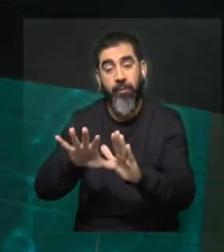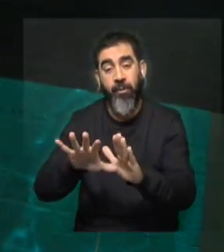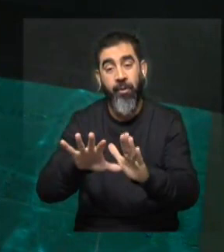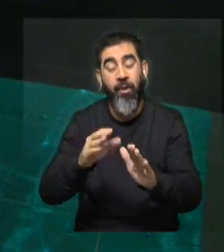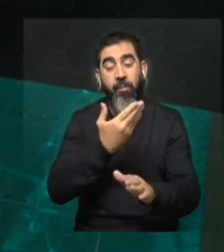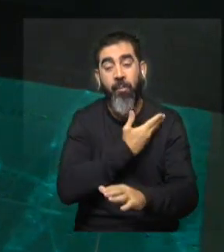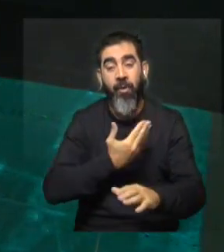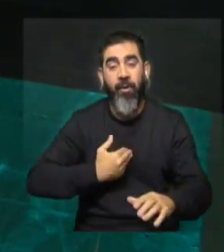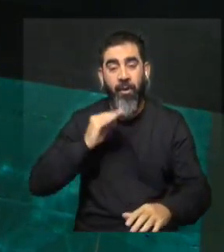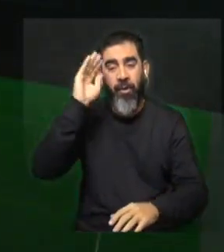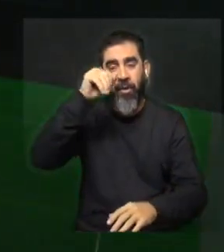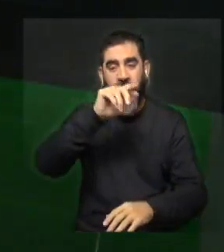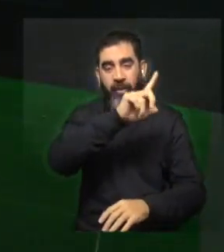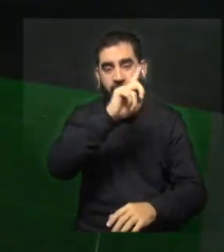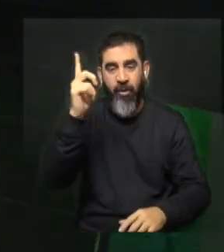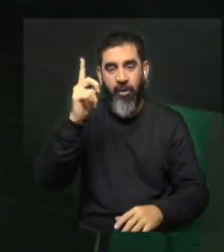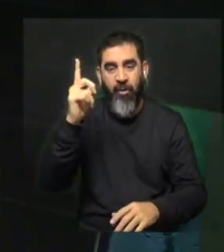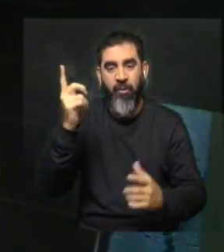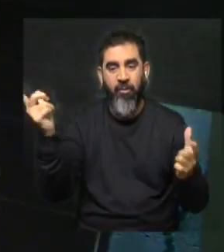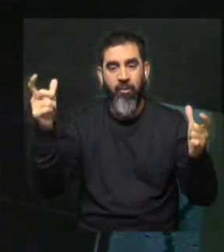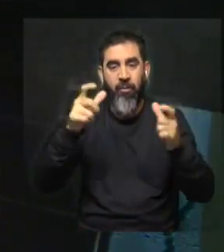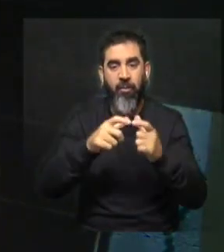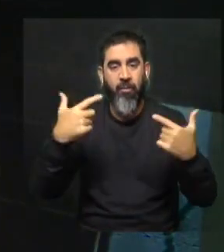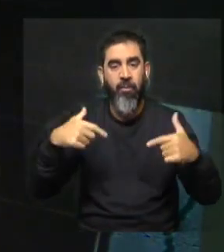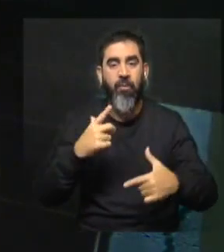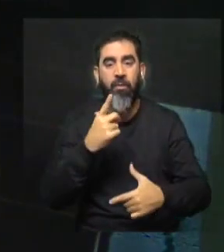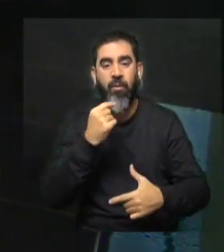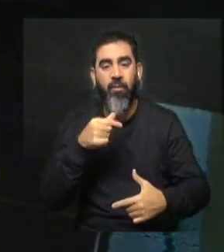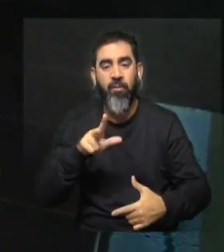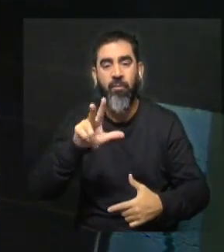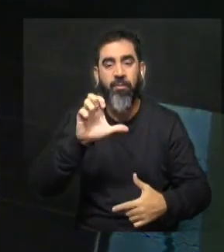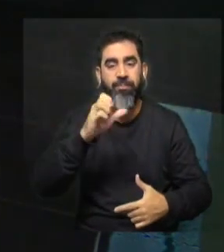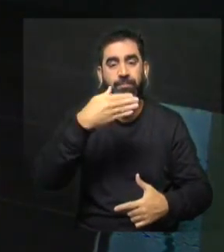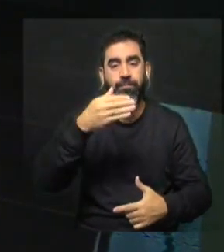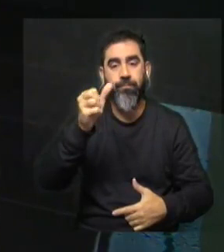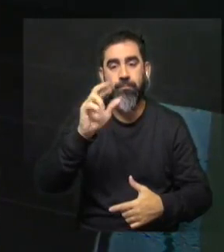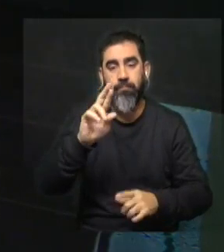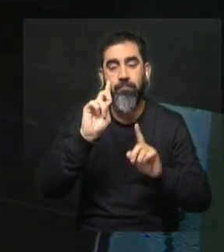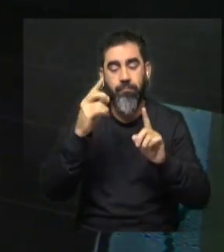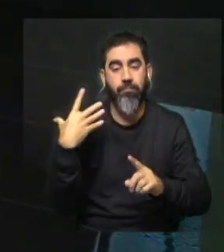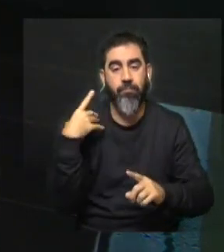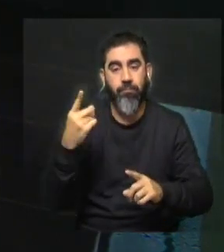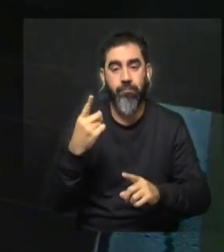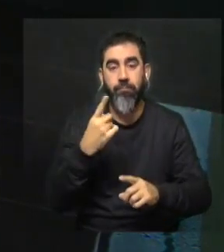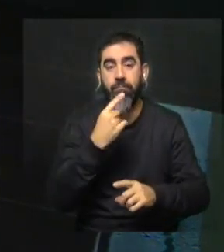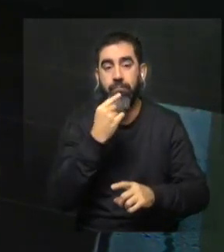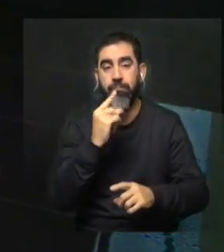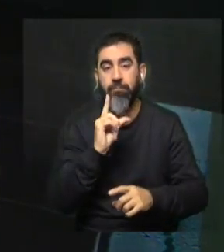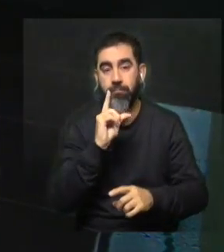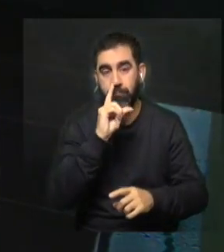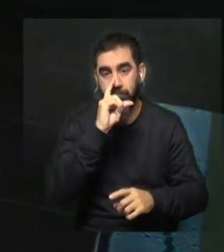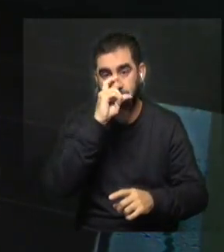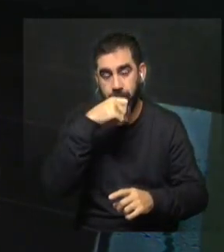el presidente de la república Luis en la calle Pou se reunió con el ministro del interior Luis Alberto Heber también con el jefe de la Policía